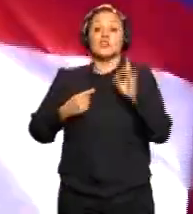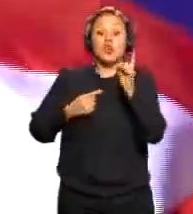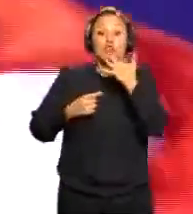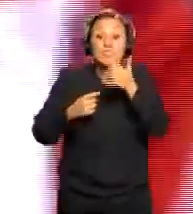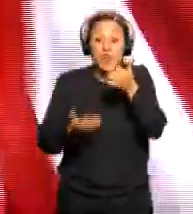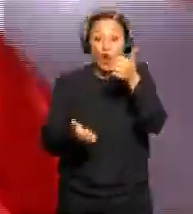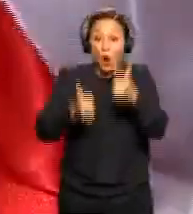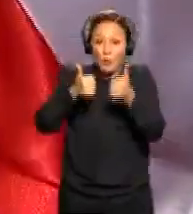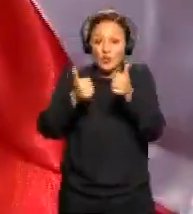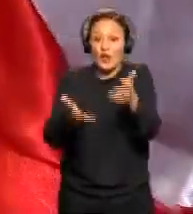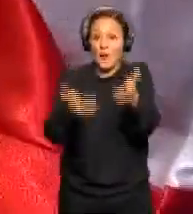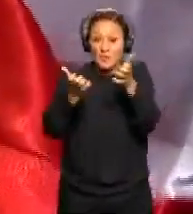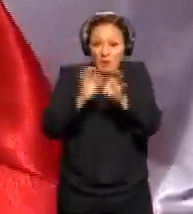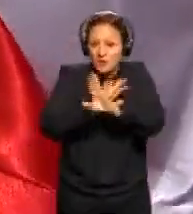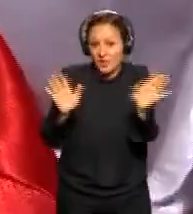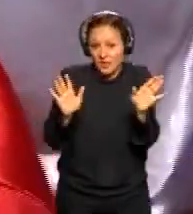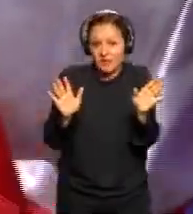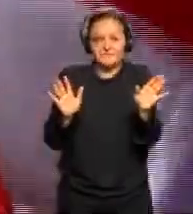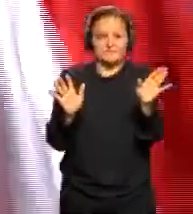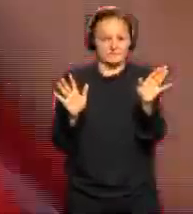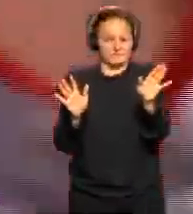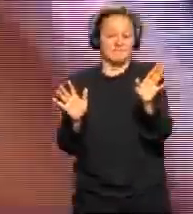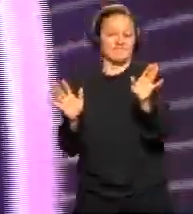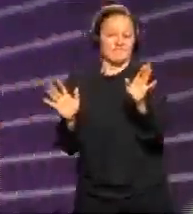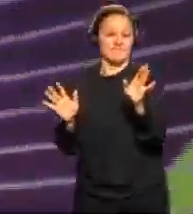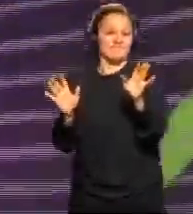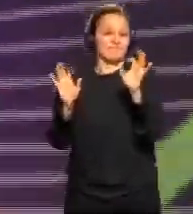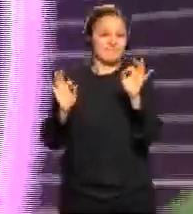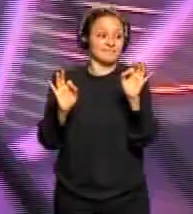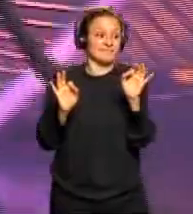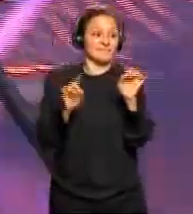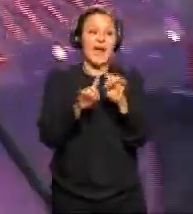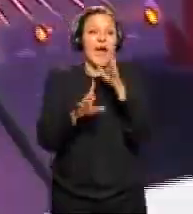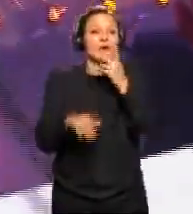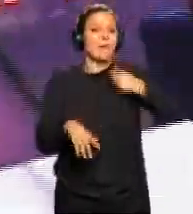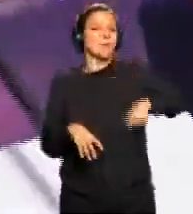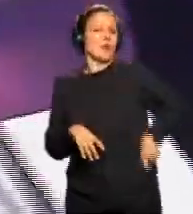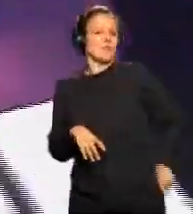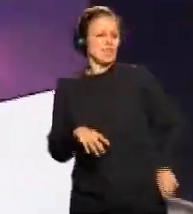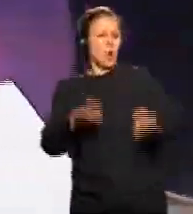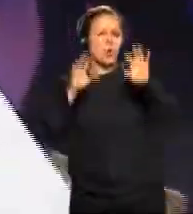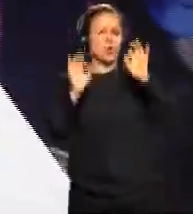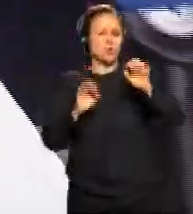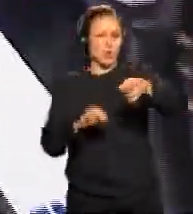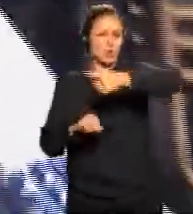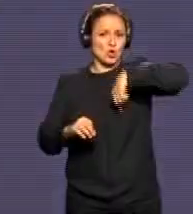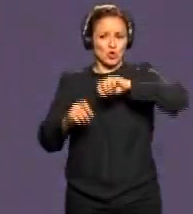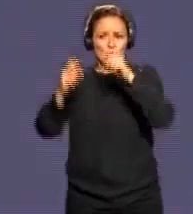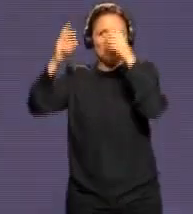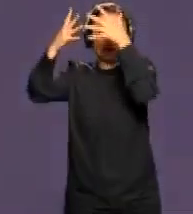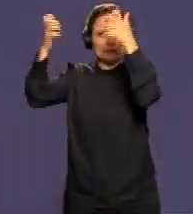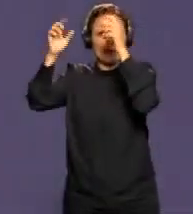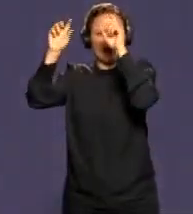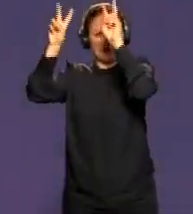esa oposición. ¡Examen final! Tienen que adivinar la profesión a la que nos referimos en cada apartado.